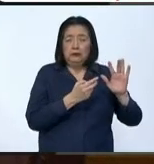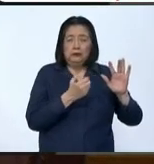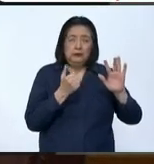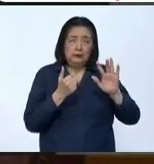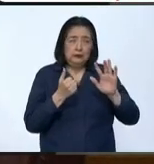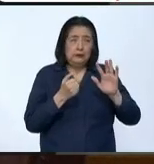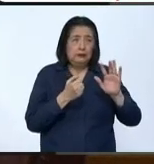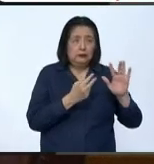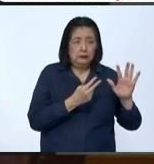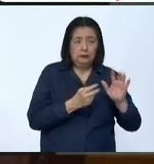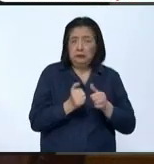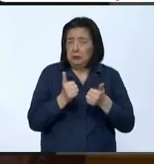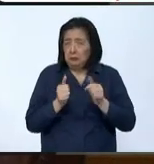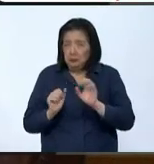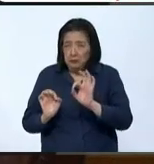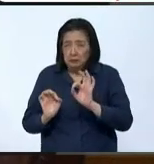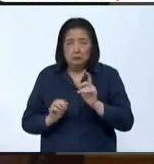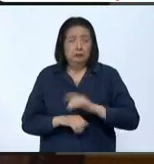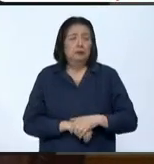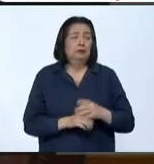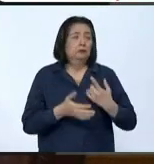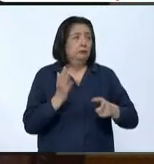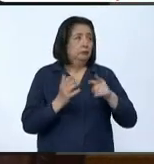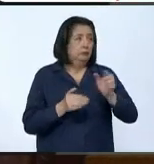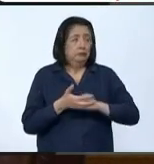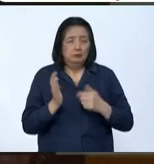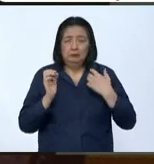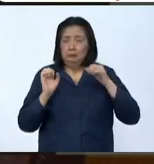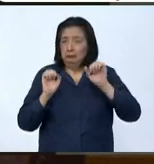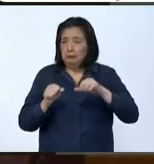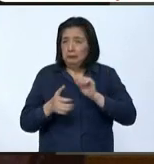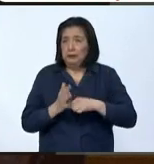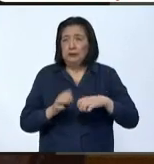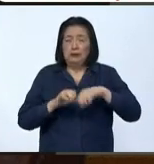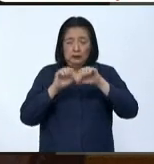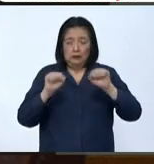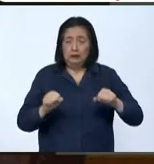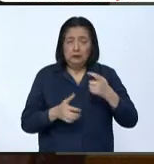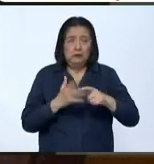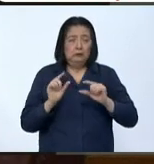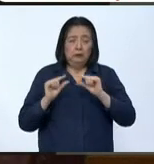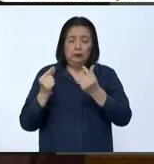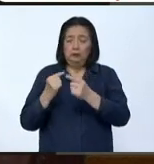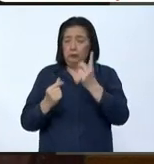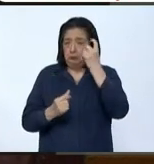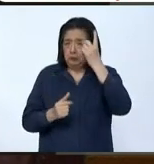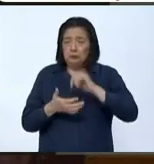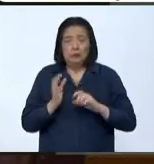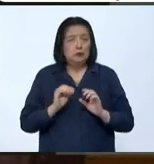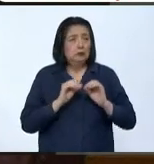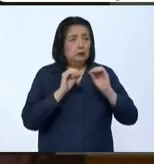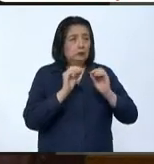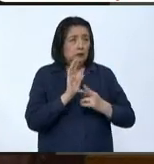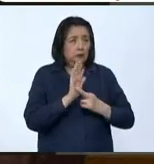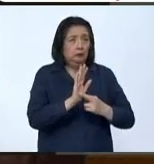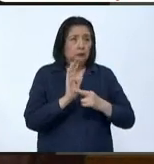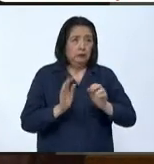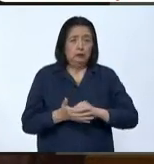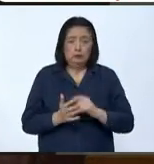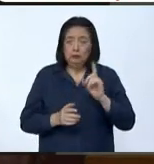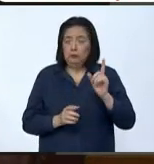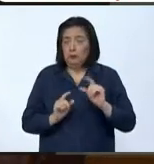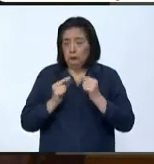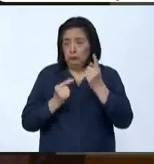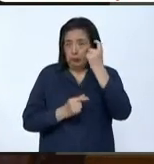ha sido el más adecuado para la consolidación del sistema de partidos y el ejercicio de representación